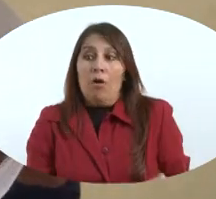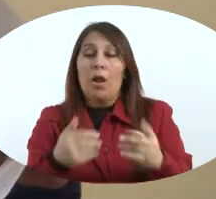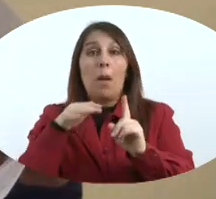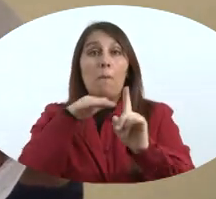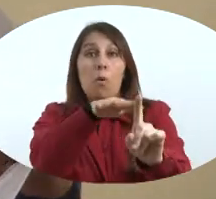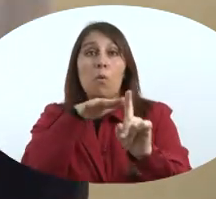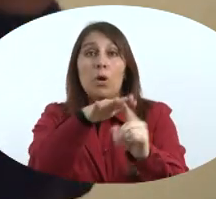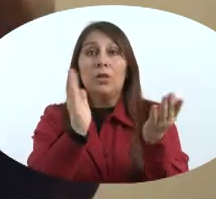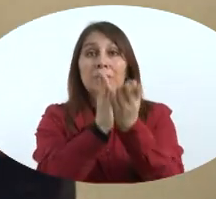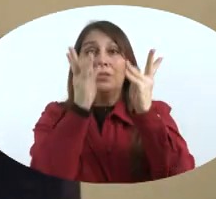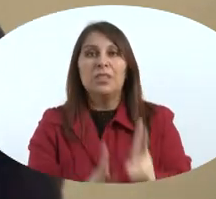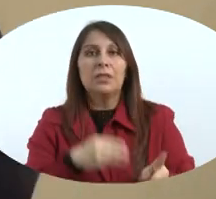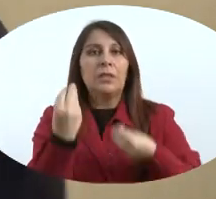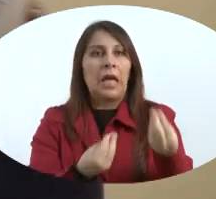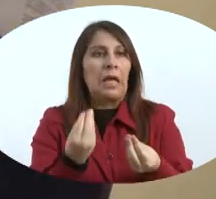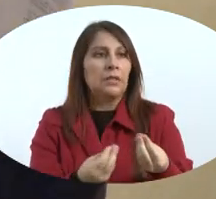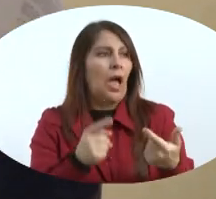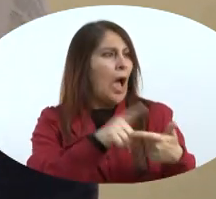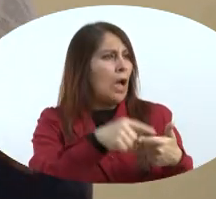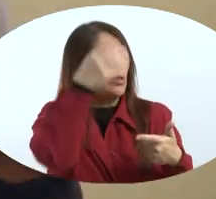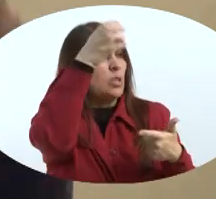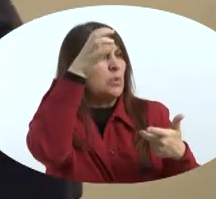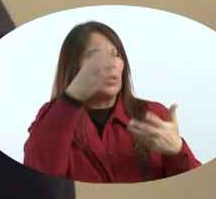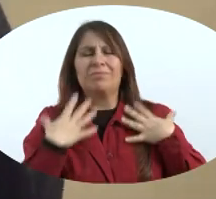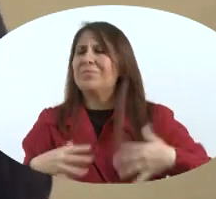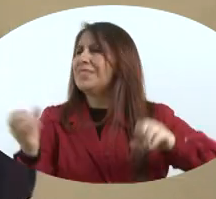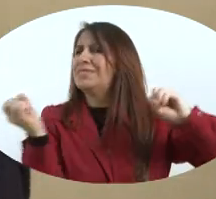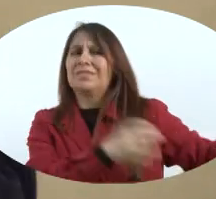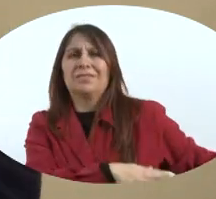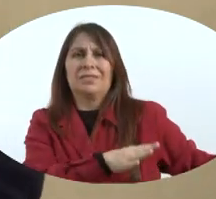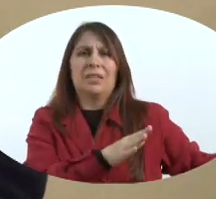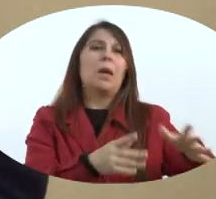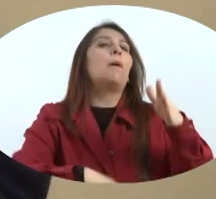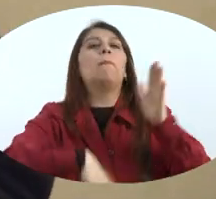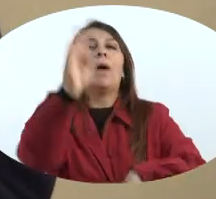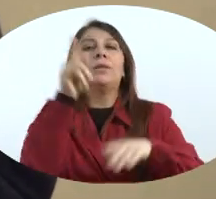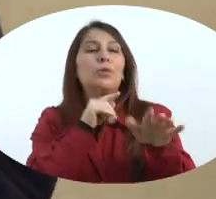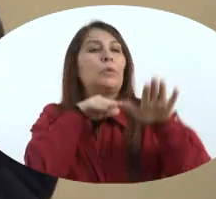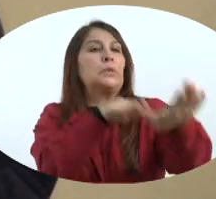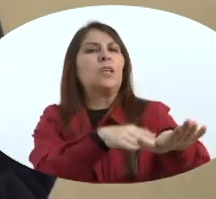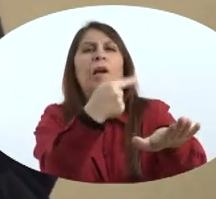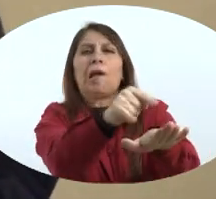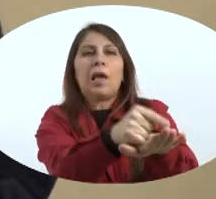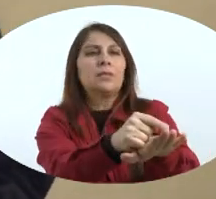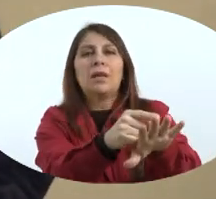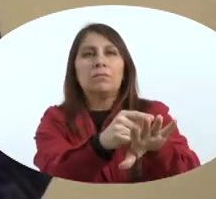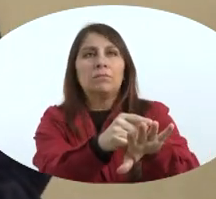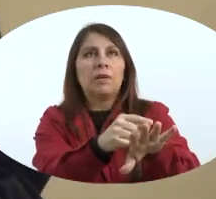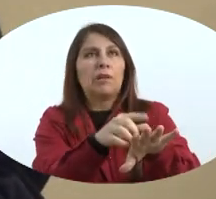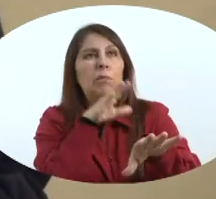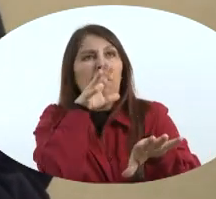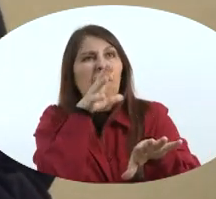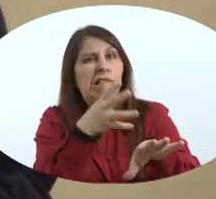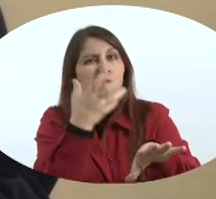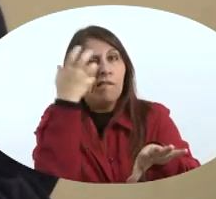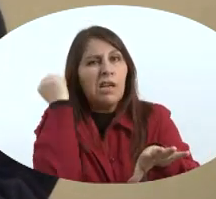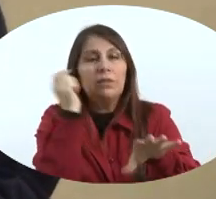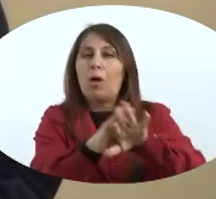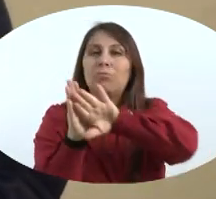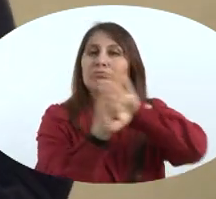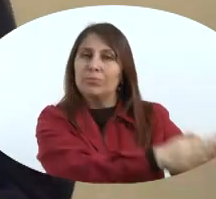estudiantil es sacudirse de todas esas concepciones atrasadas entre esas las formas de ver las representaciones en el manifiesto de córdoba